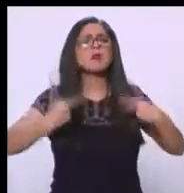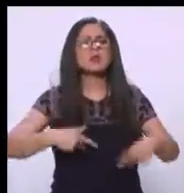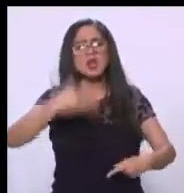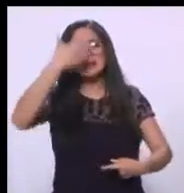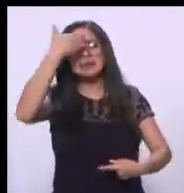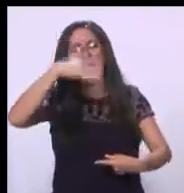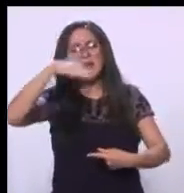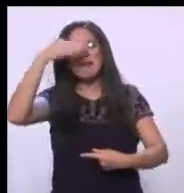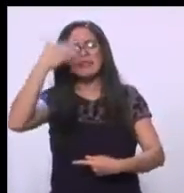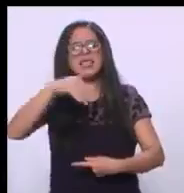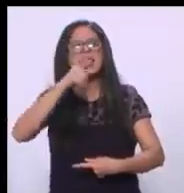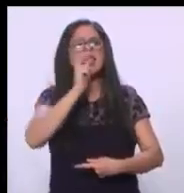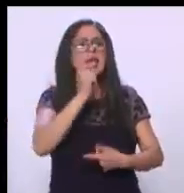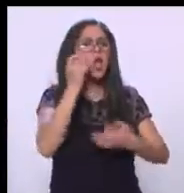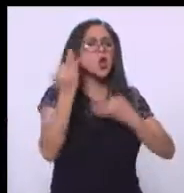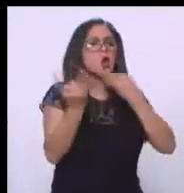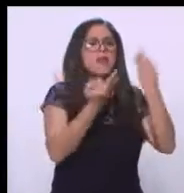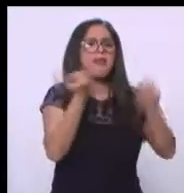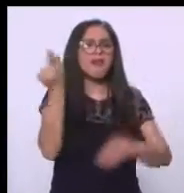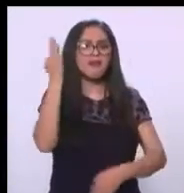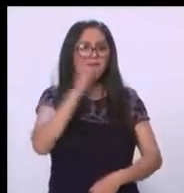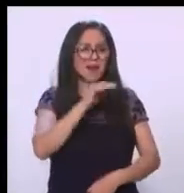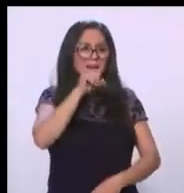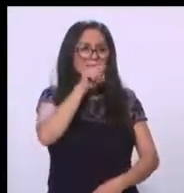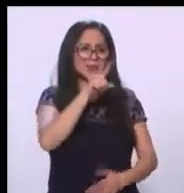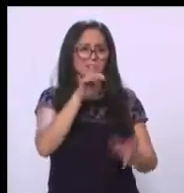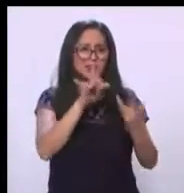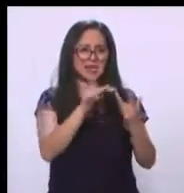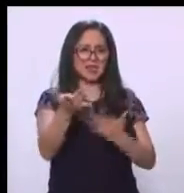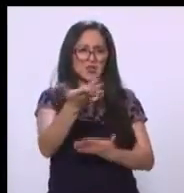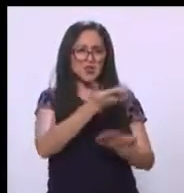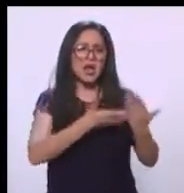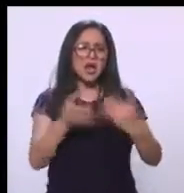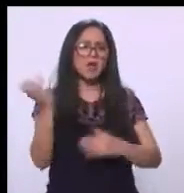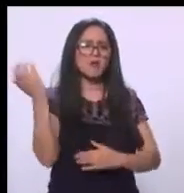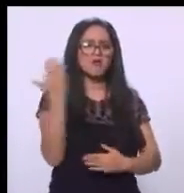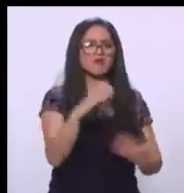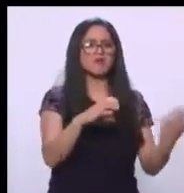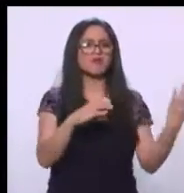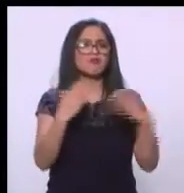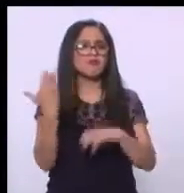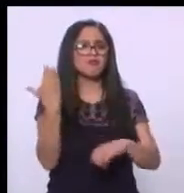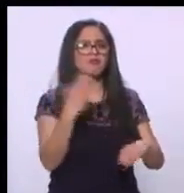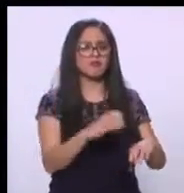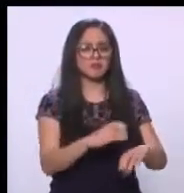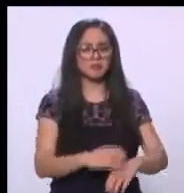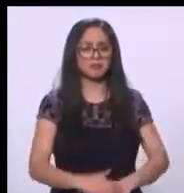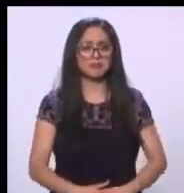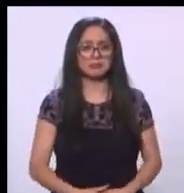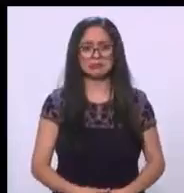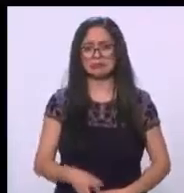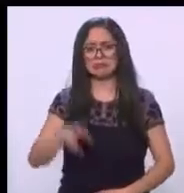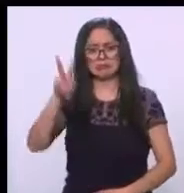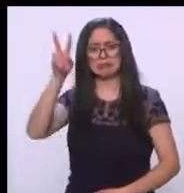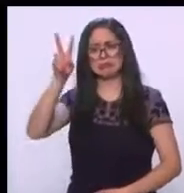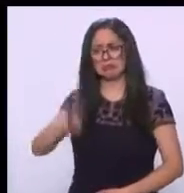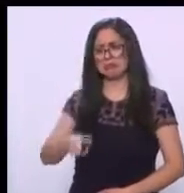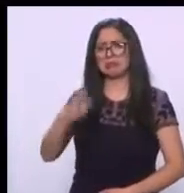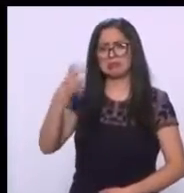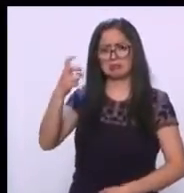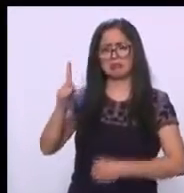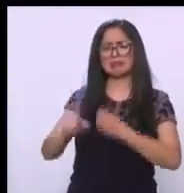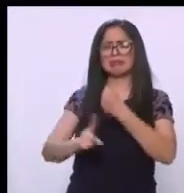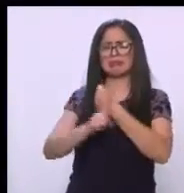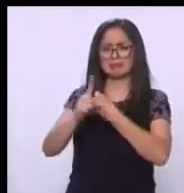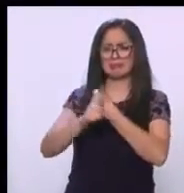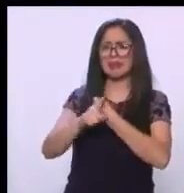seguimiento a las noticias falsas que hoy en redes sociales pues están circulando todo el tiempo, ¿no? Uy, que vaya que causan un enorme daño, incluso se